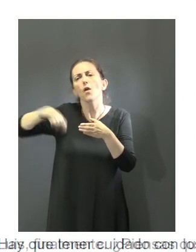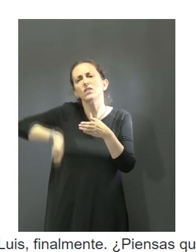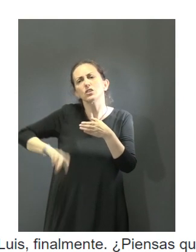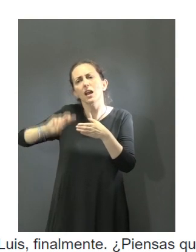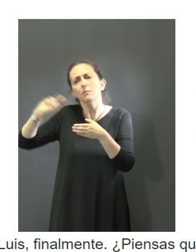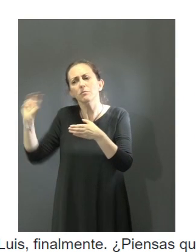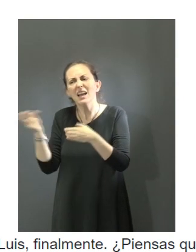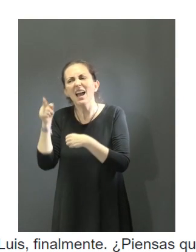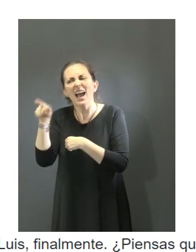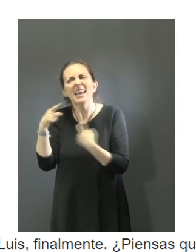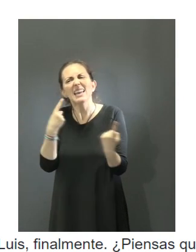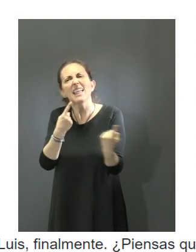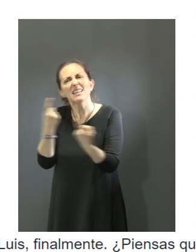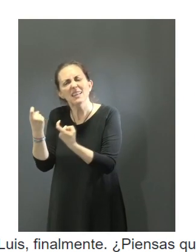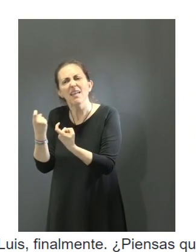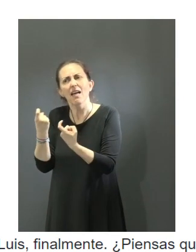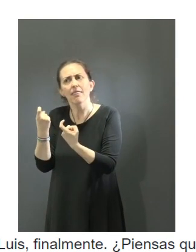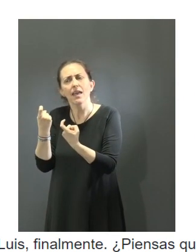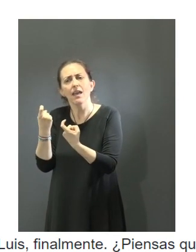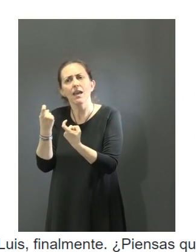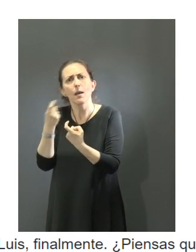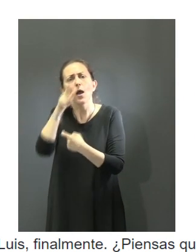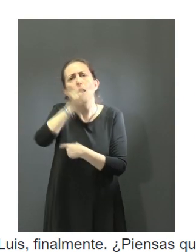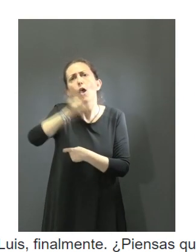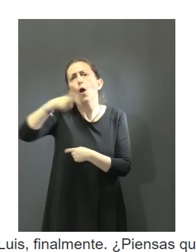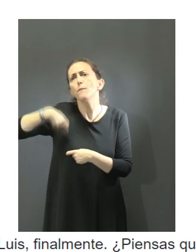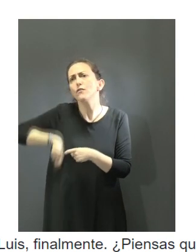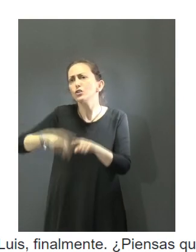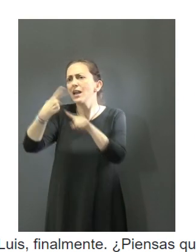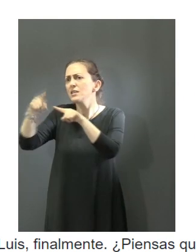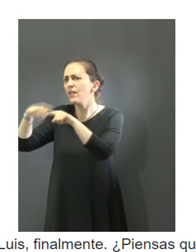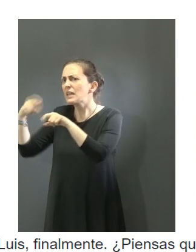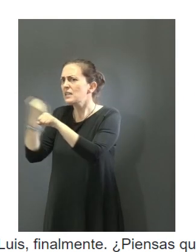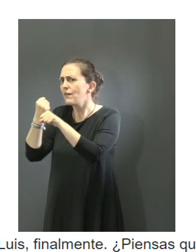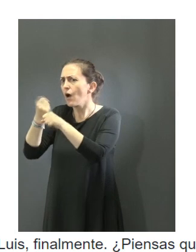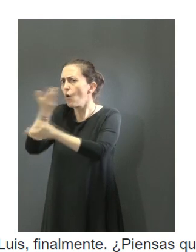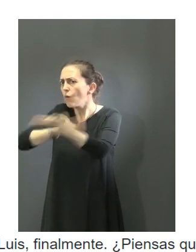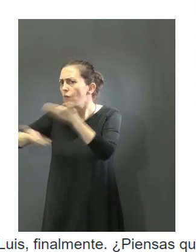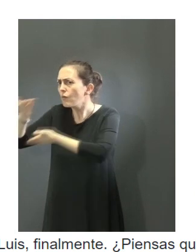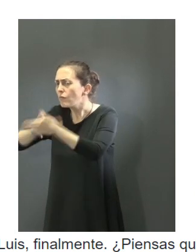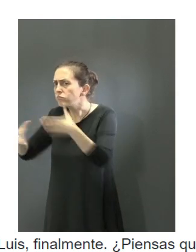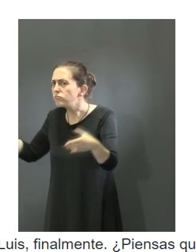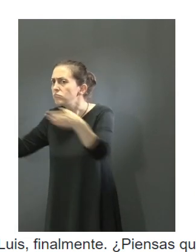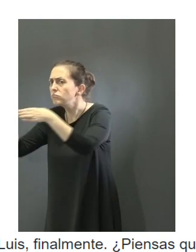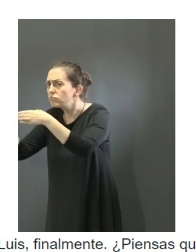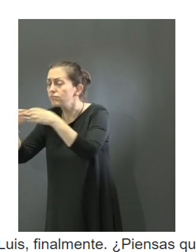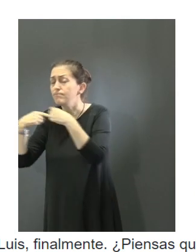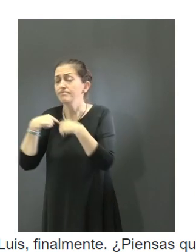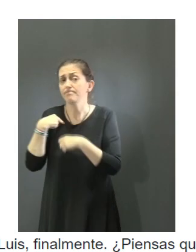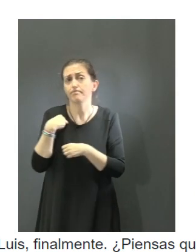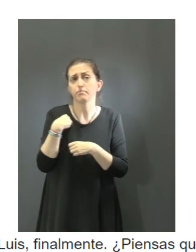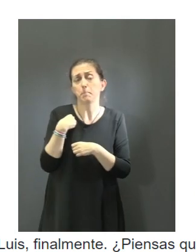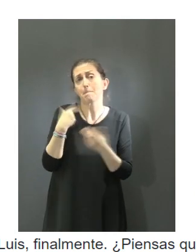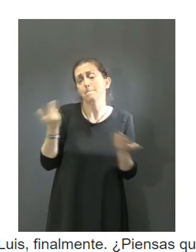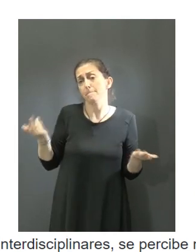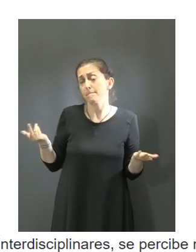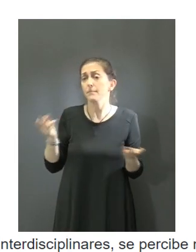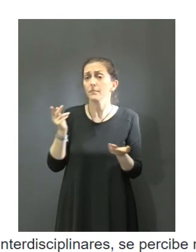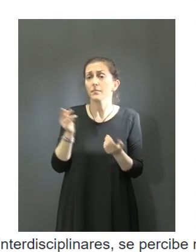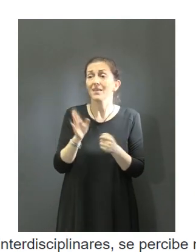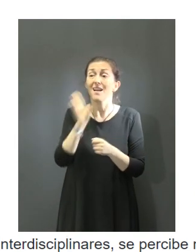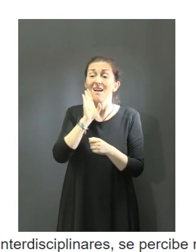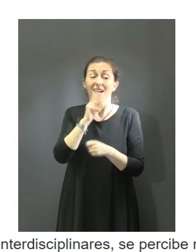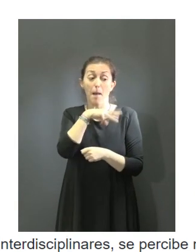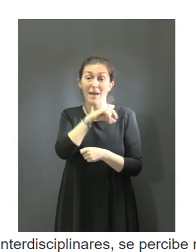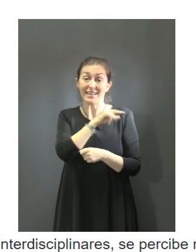¿Se percibe necesaria esta visión por parte de los futuros profesionales? Bueno, yo creo que, como Marta